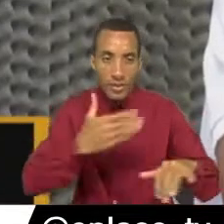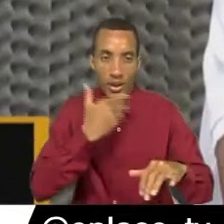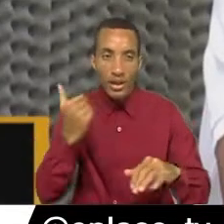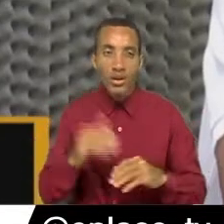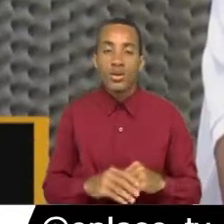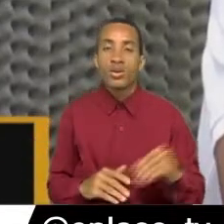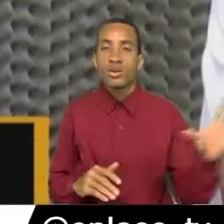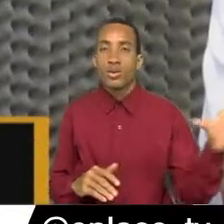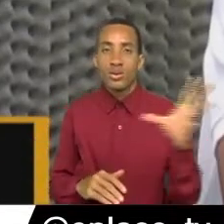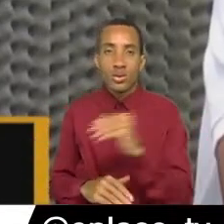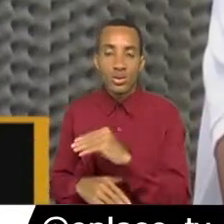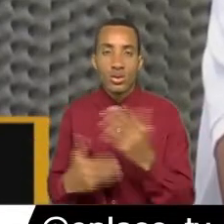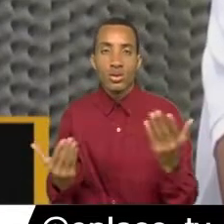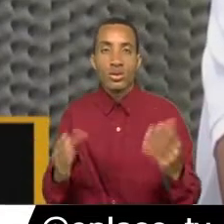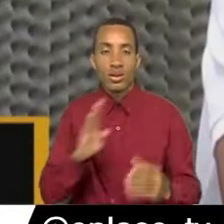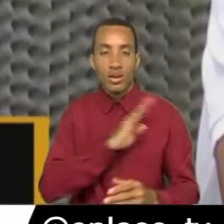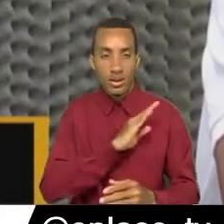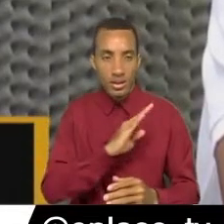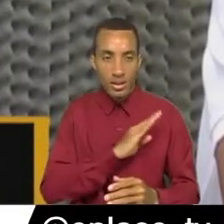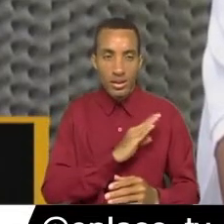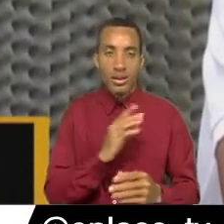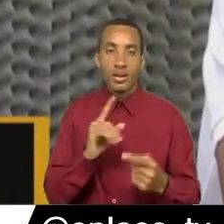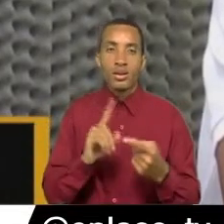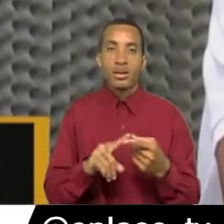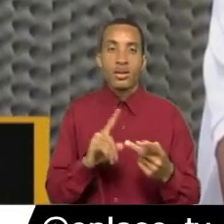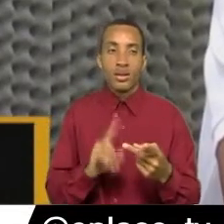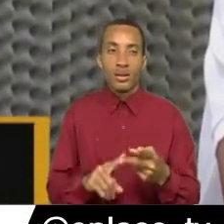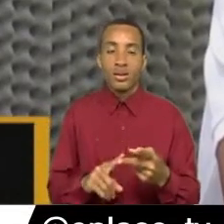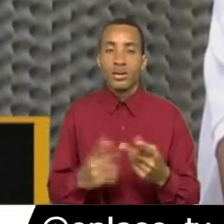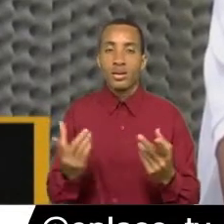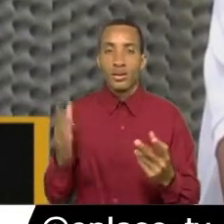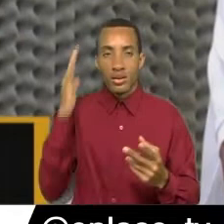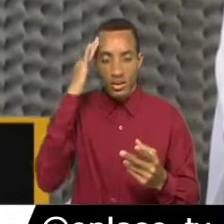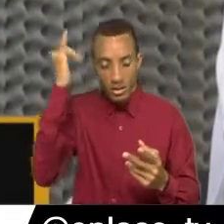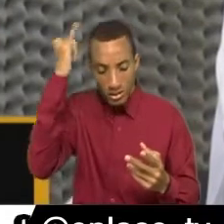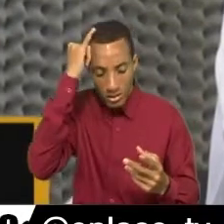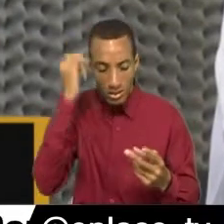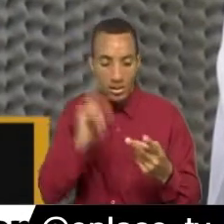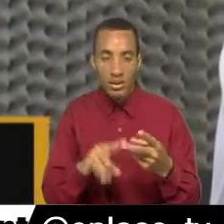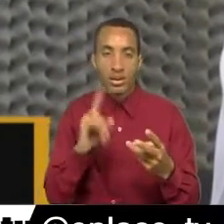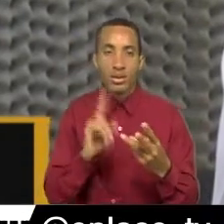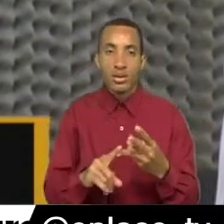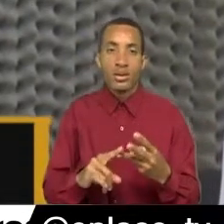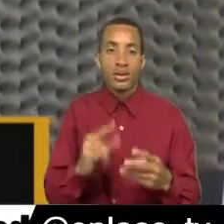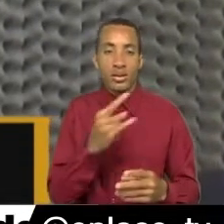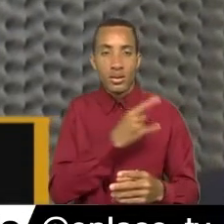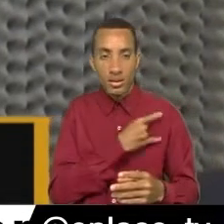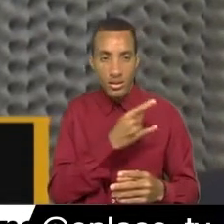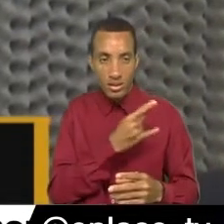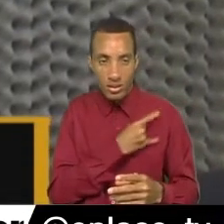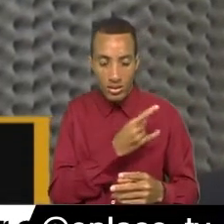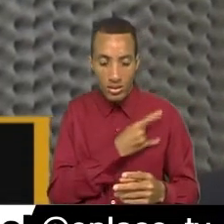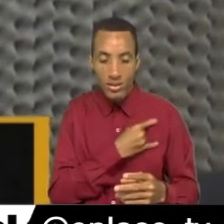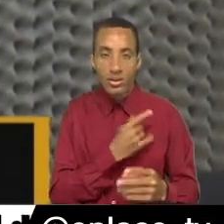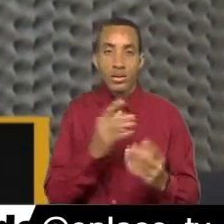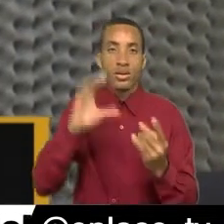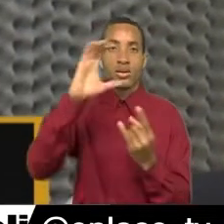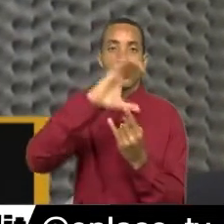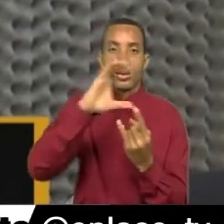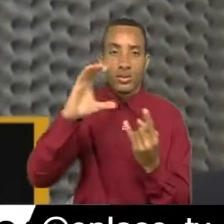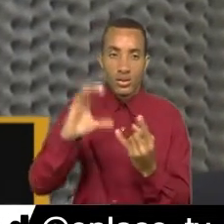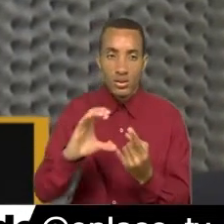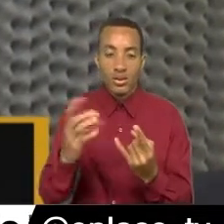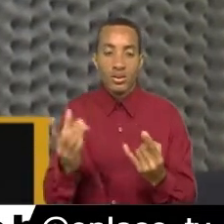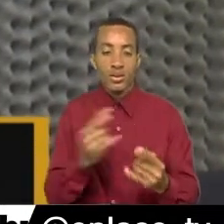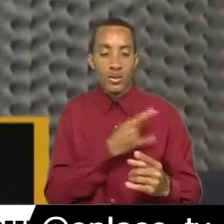municipal, todas las sectoriales, incluyendo también la academia, la Unipaz, incluyendo la UCC, incluyendo el SENA,